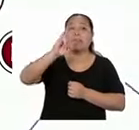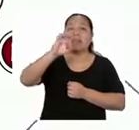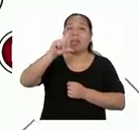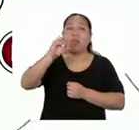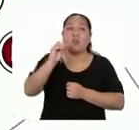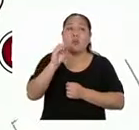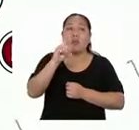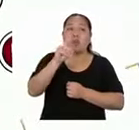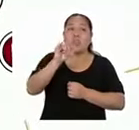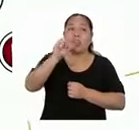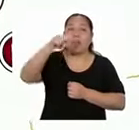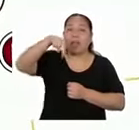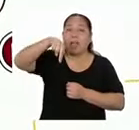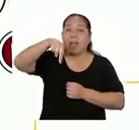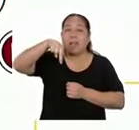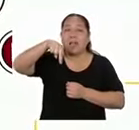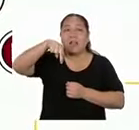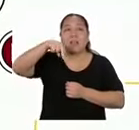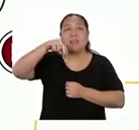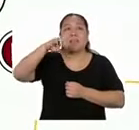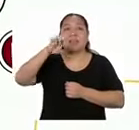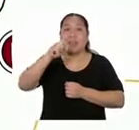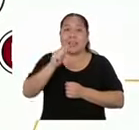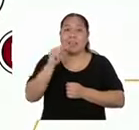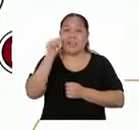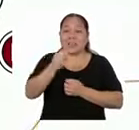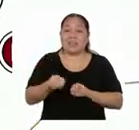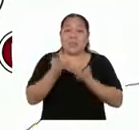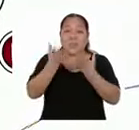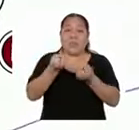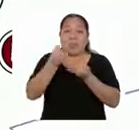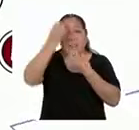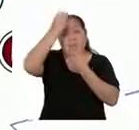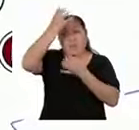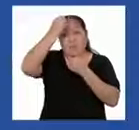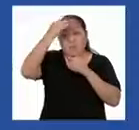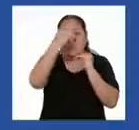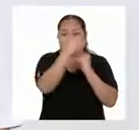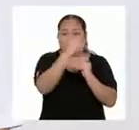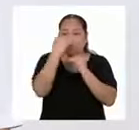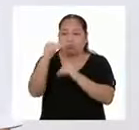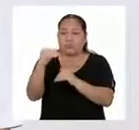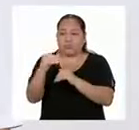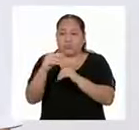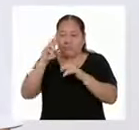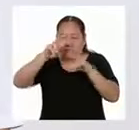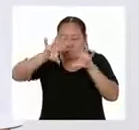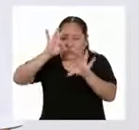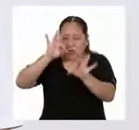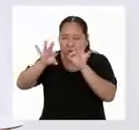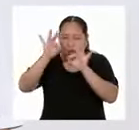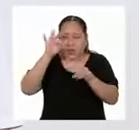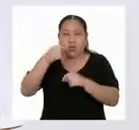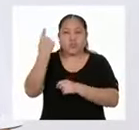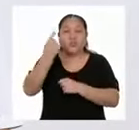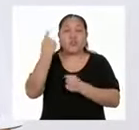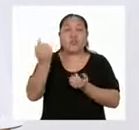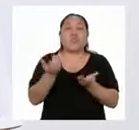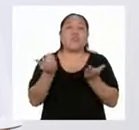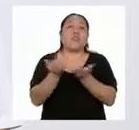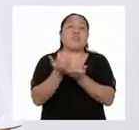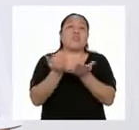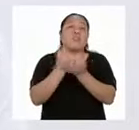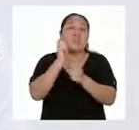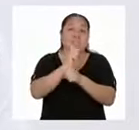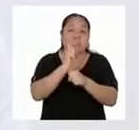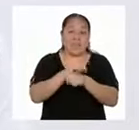similar. Solo te ofrecerán publicaciones que presentan algún tipo de filtración académica. Este es un paso inicial